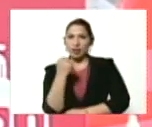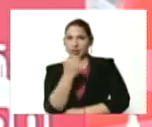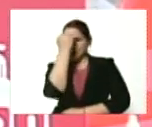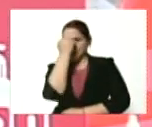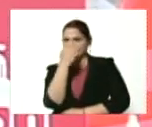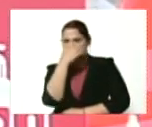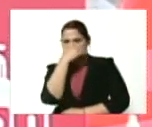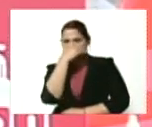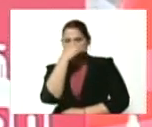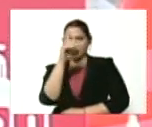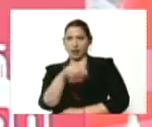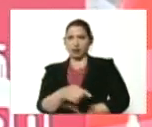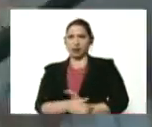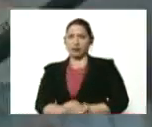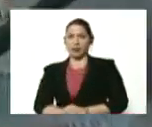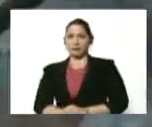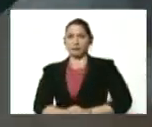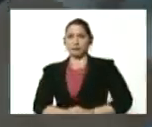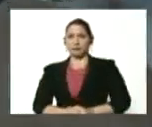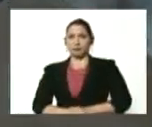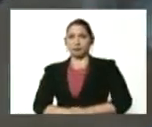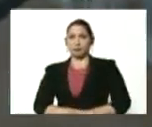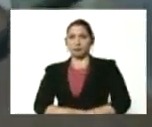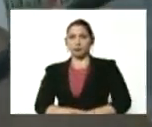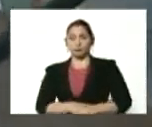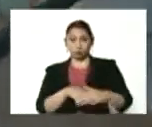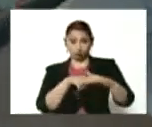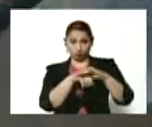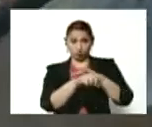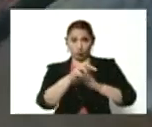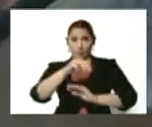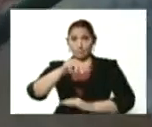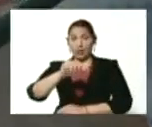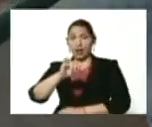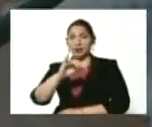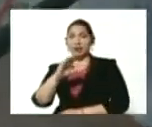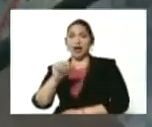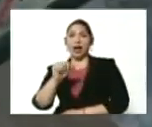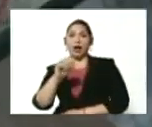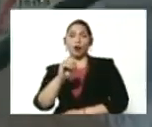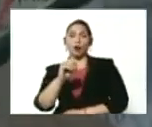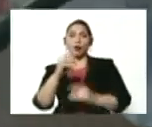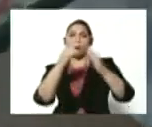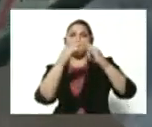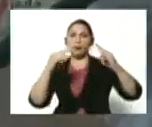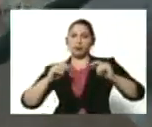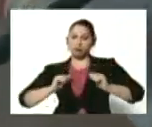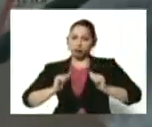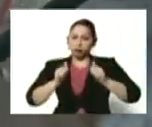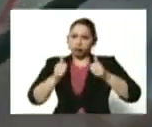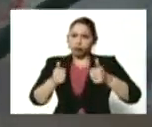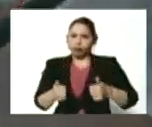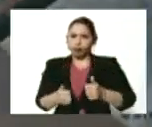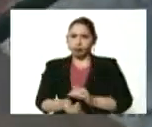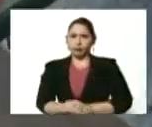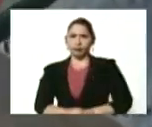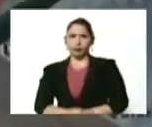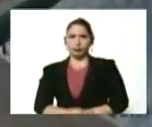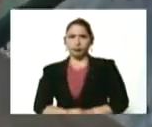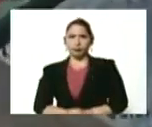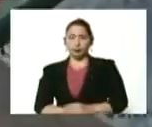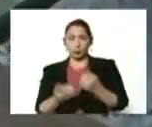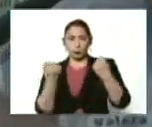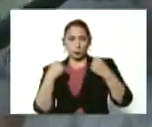Él está refiriendo que se encontraron aquí en este campamento de Maicao y que iniciaron el